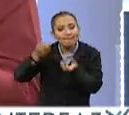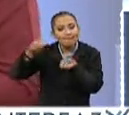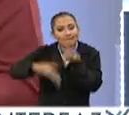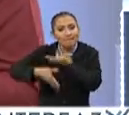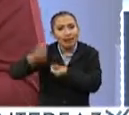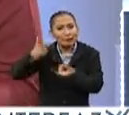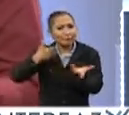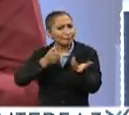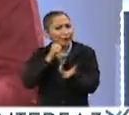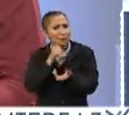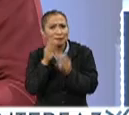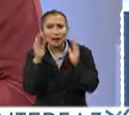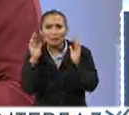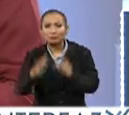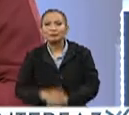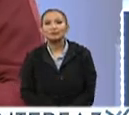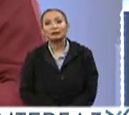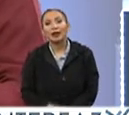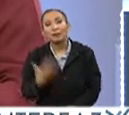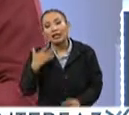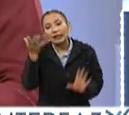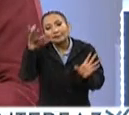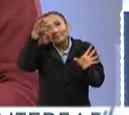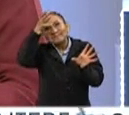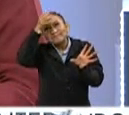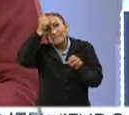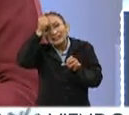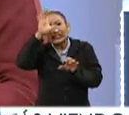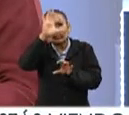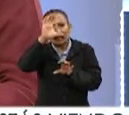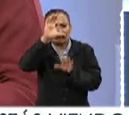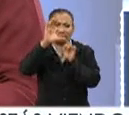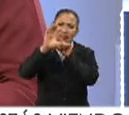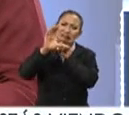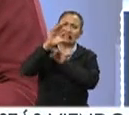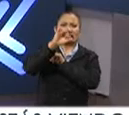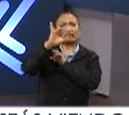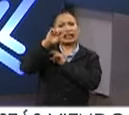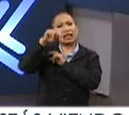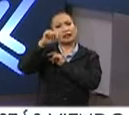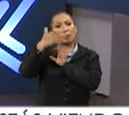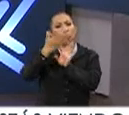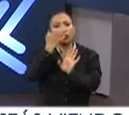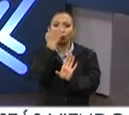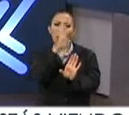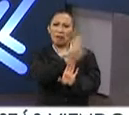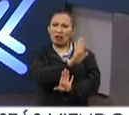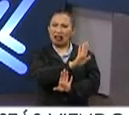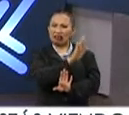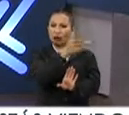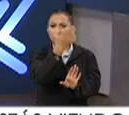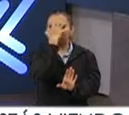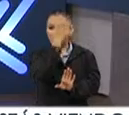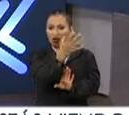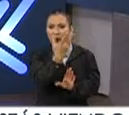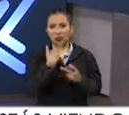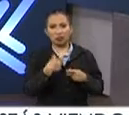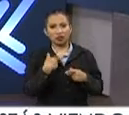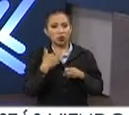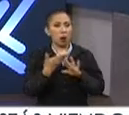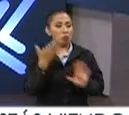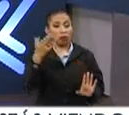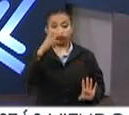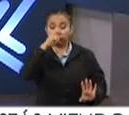¿no? Claro. Y es una retroalimentación increíble. Sí, a veces el concepto de ciencia se antoja muy académico, se antoja para gente,